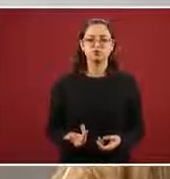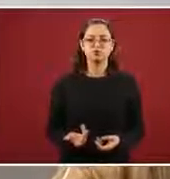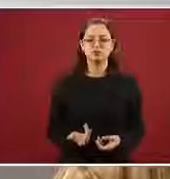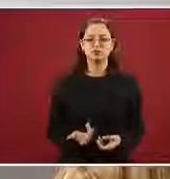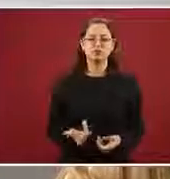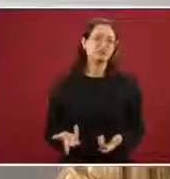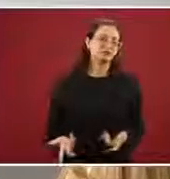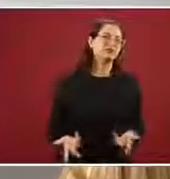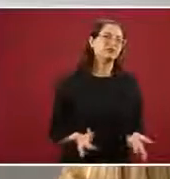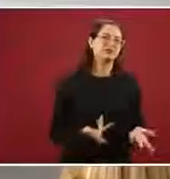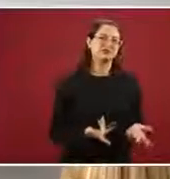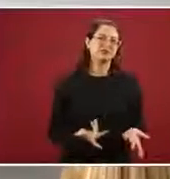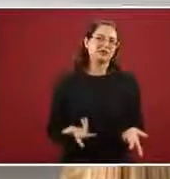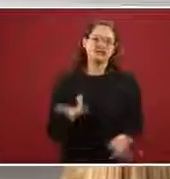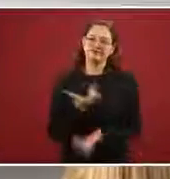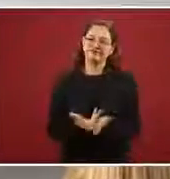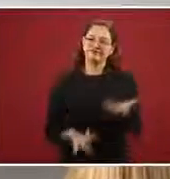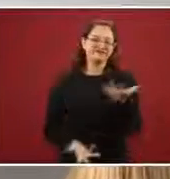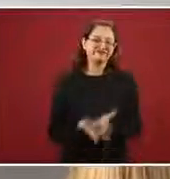negativos